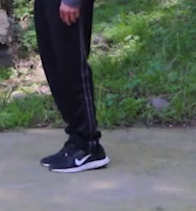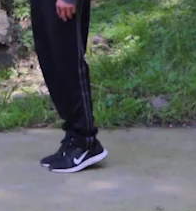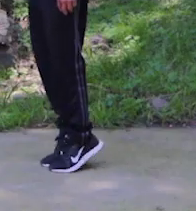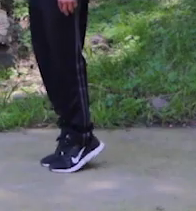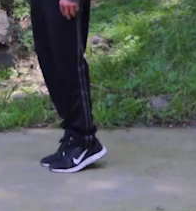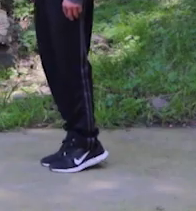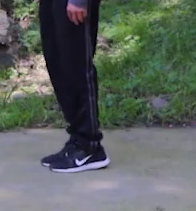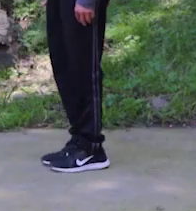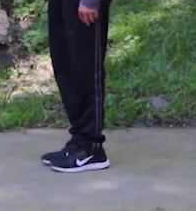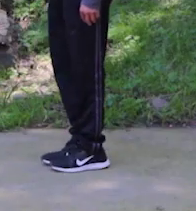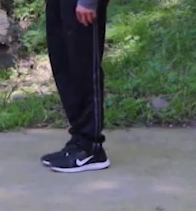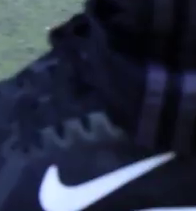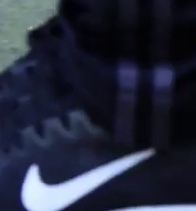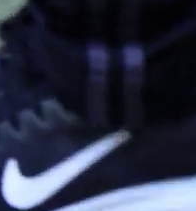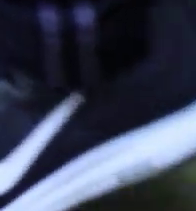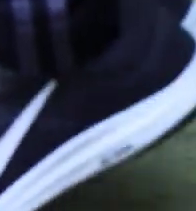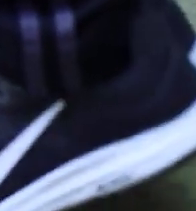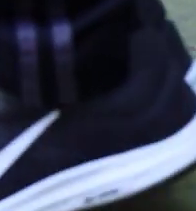Muy bien.